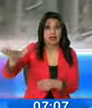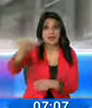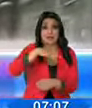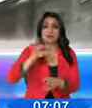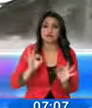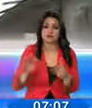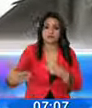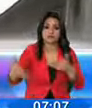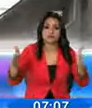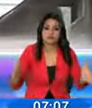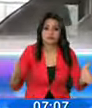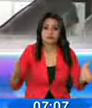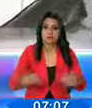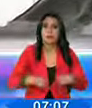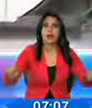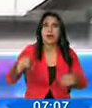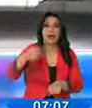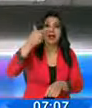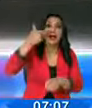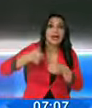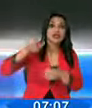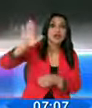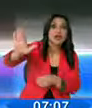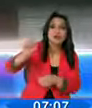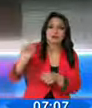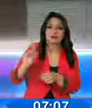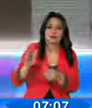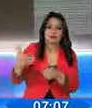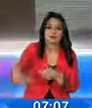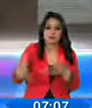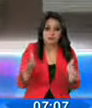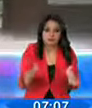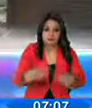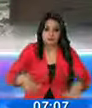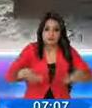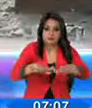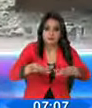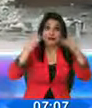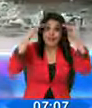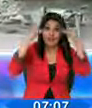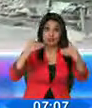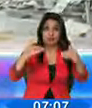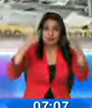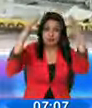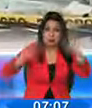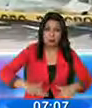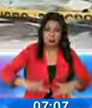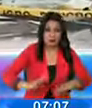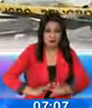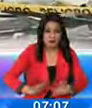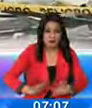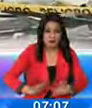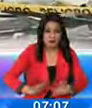por 4 paredes. Entonces obviamente sale hacia la parte más débil, que es el techo. Y obviamente esta deflagración